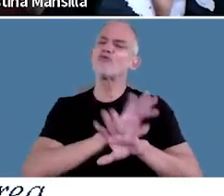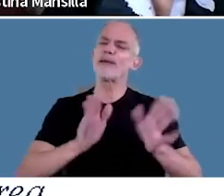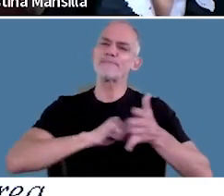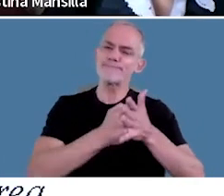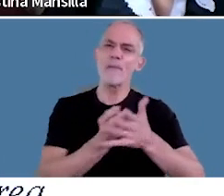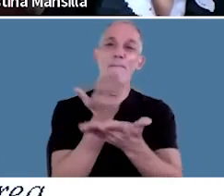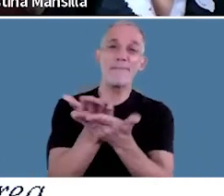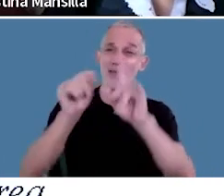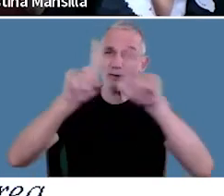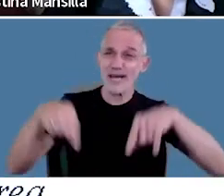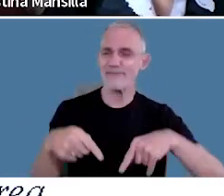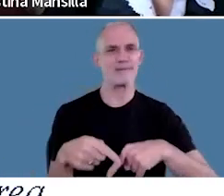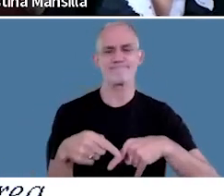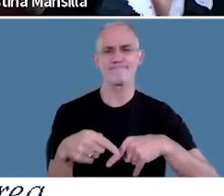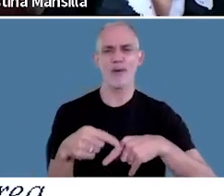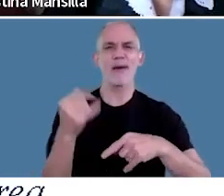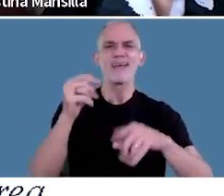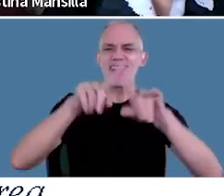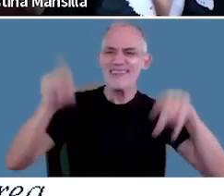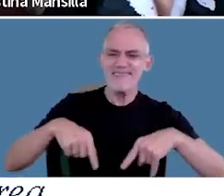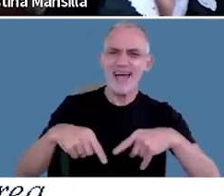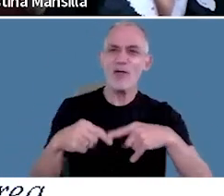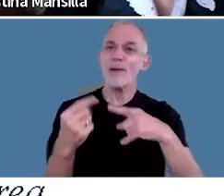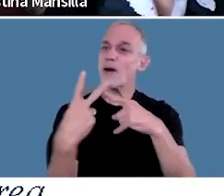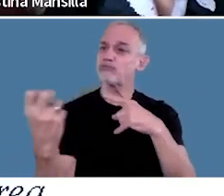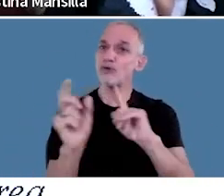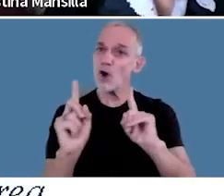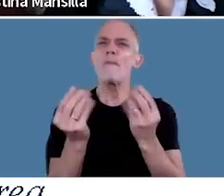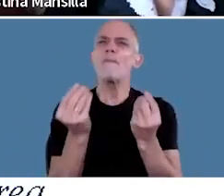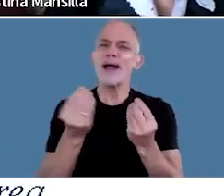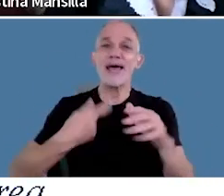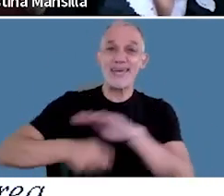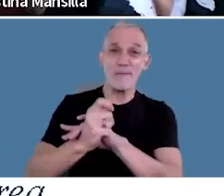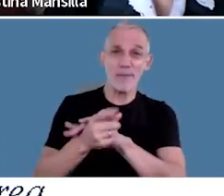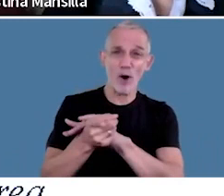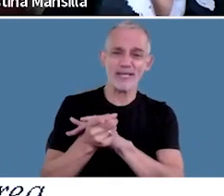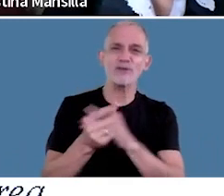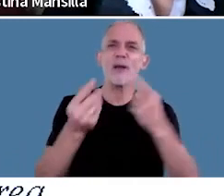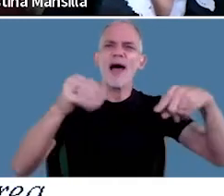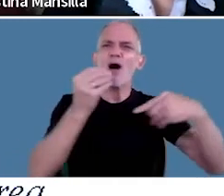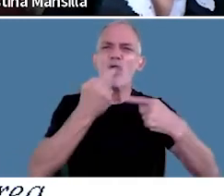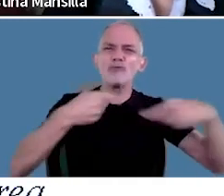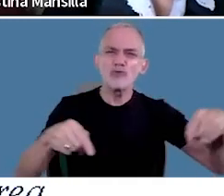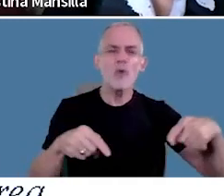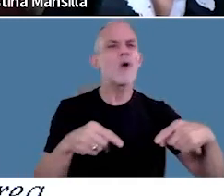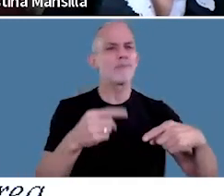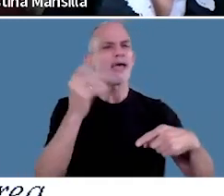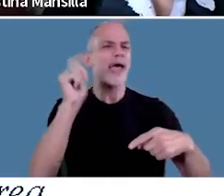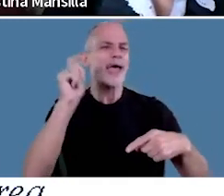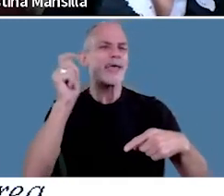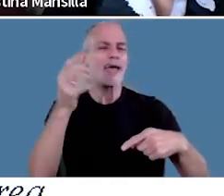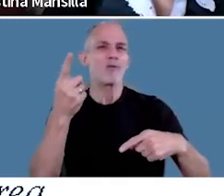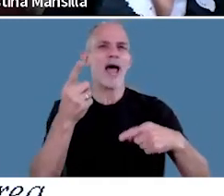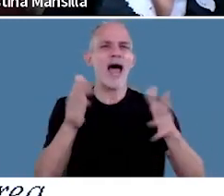de certificados de no retención, salvo para importaciones para consumo que efectúe una micro